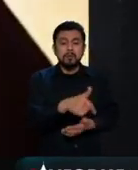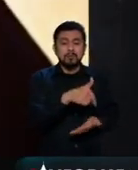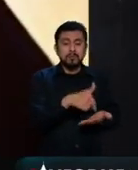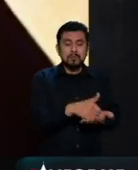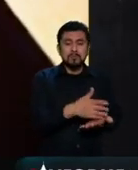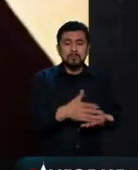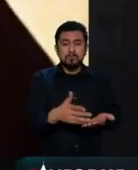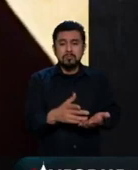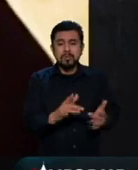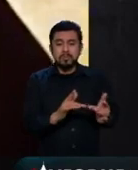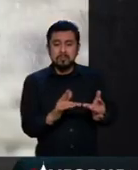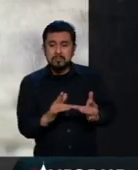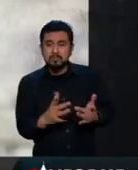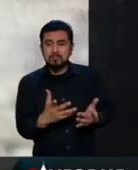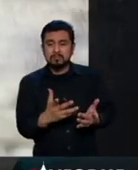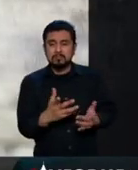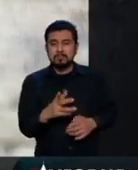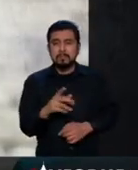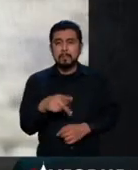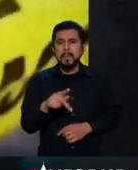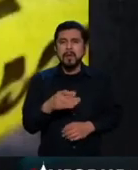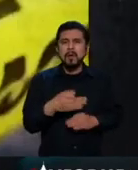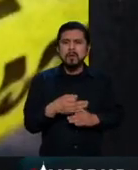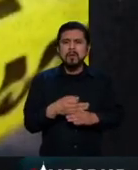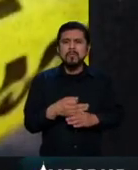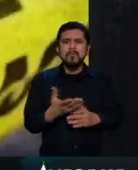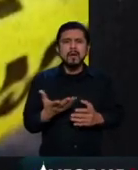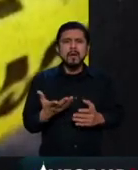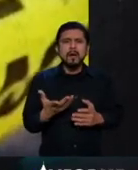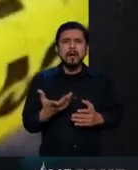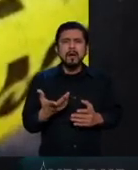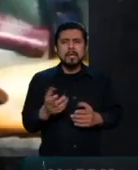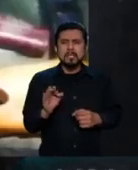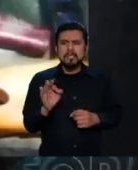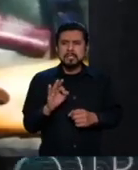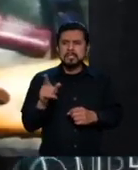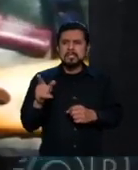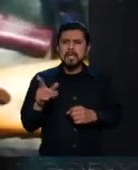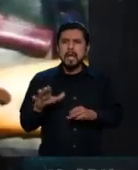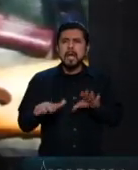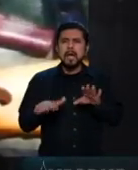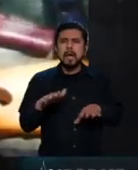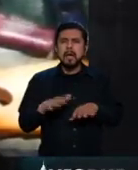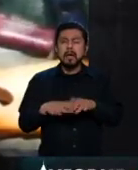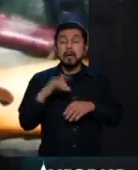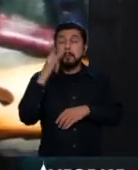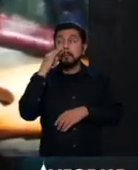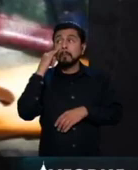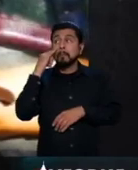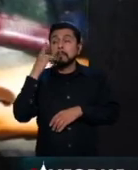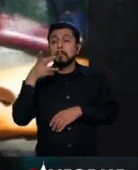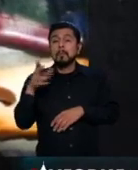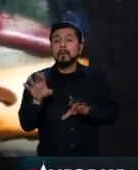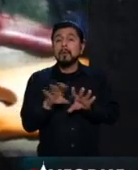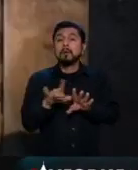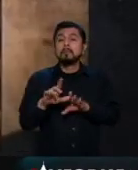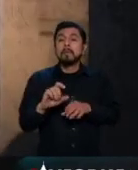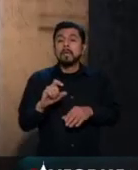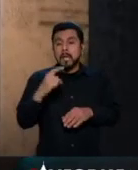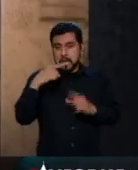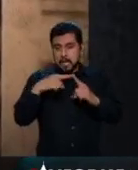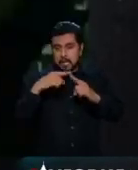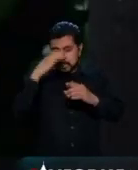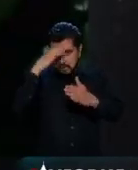hasta dónde la Iglesia muchas veces se hace de la vista gorda. Hubo en el año